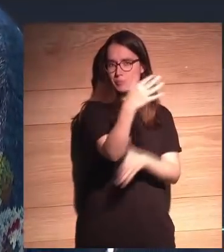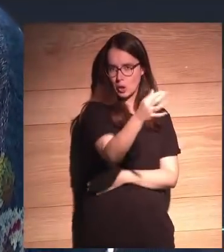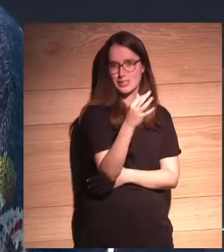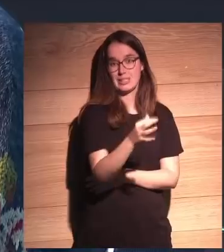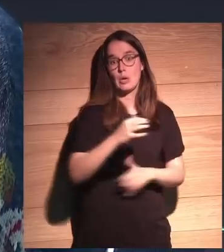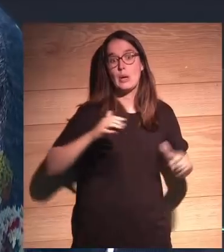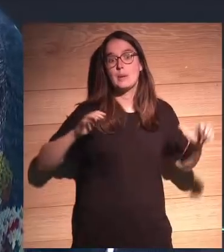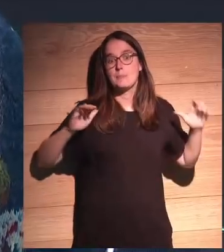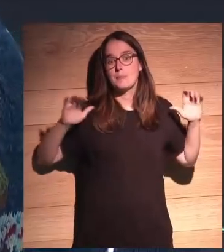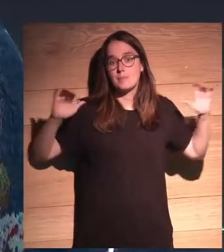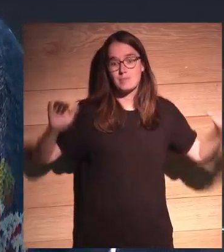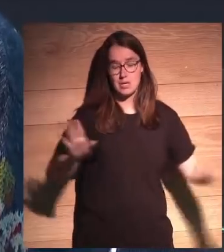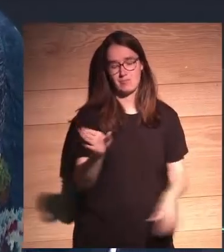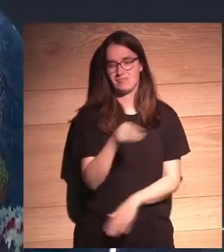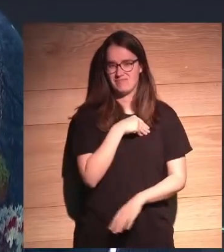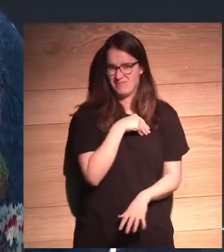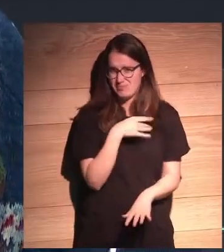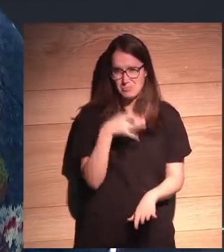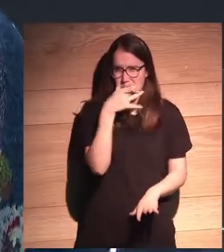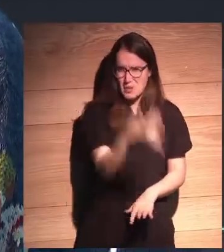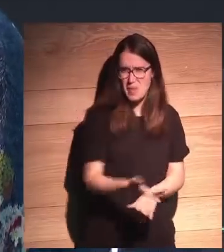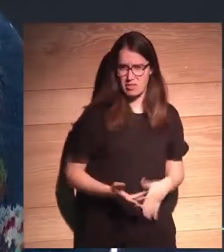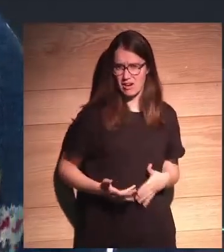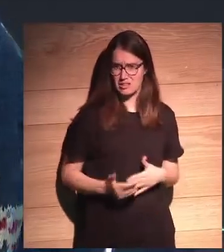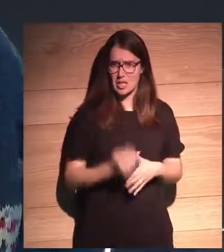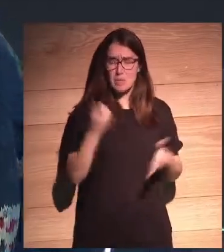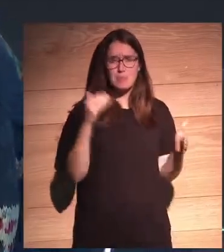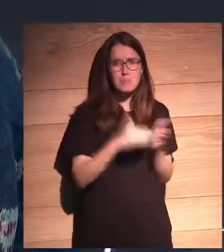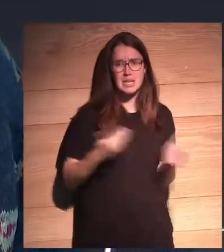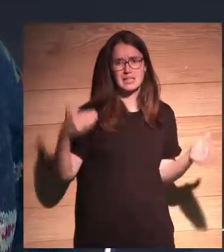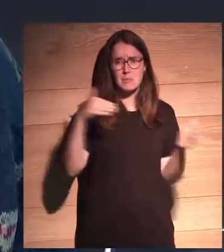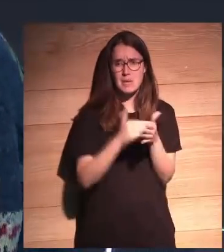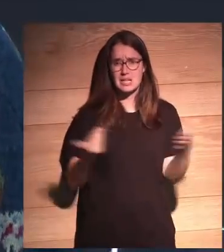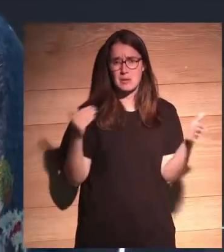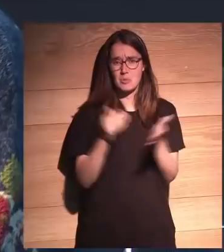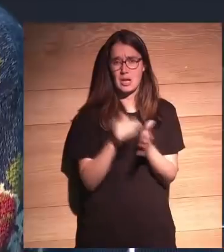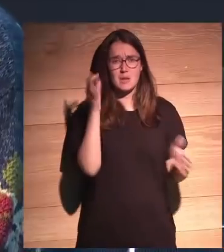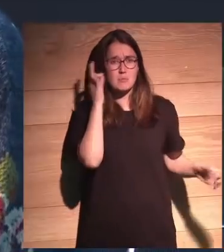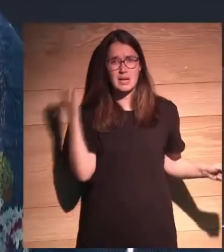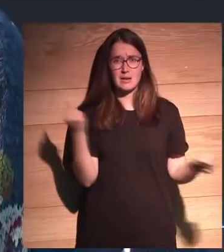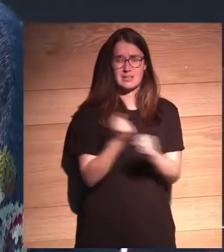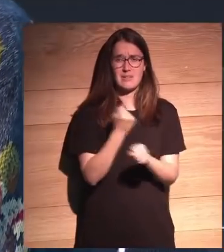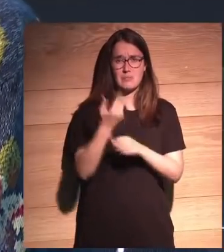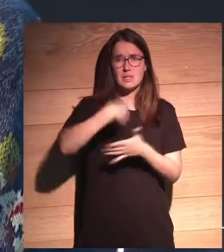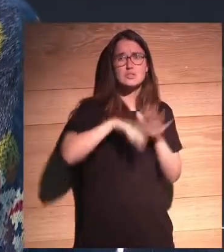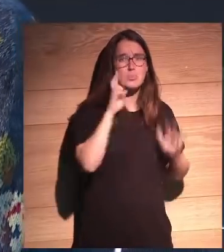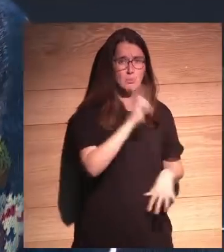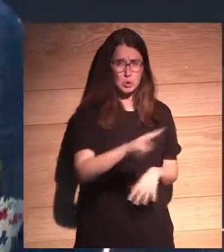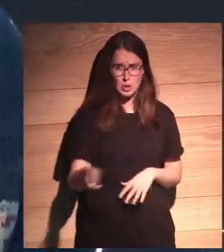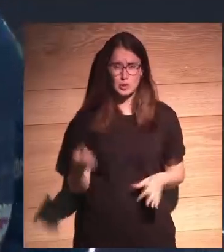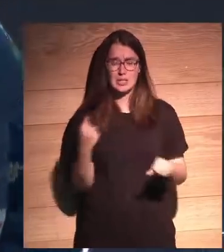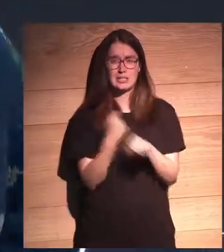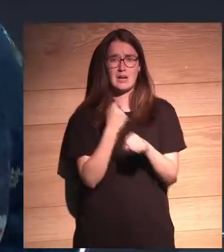pero es lamentable. Somos miles y miles de mujeres las que trabajamos en museos,